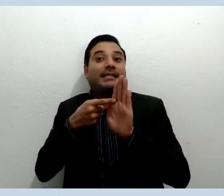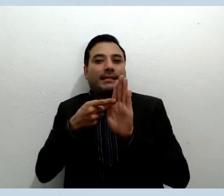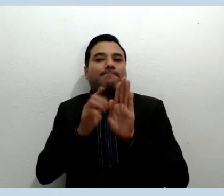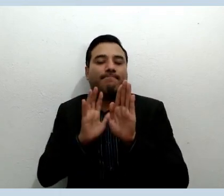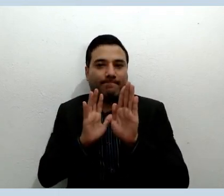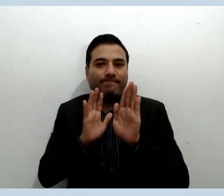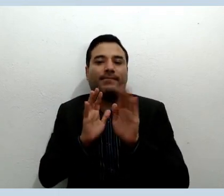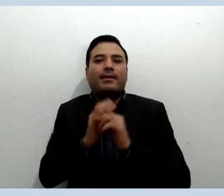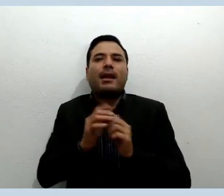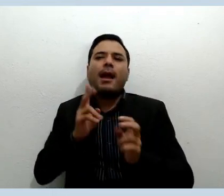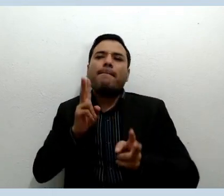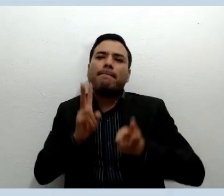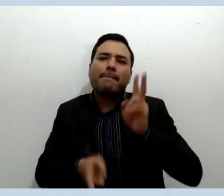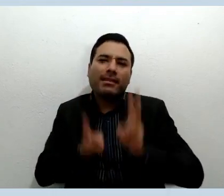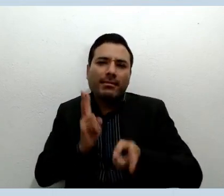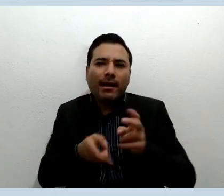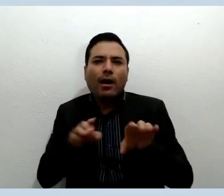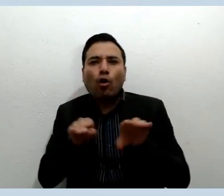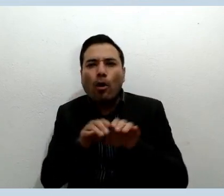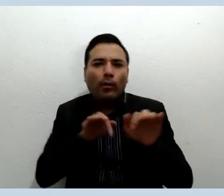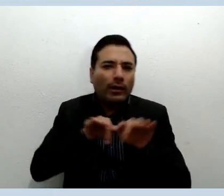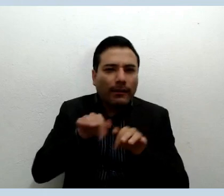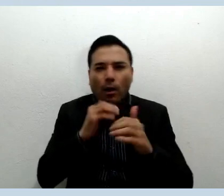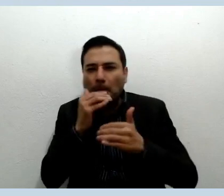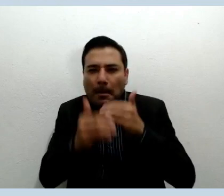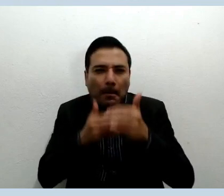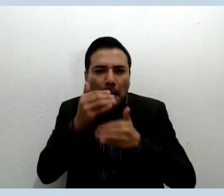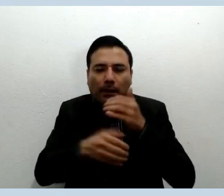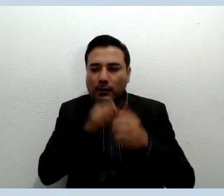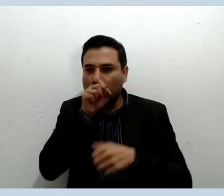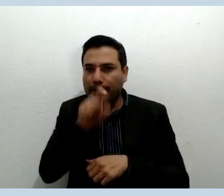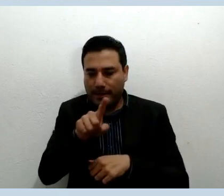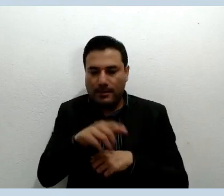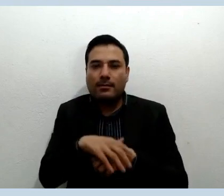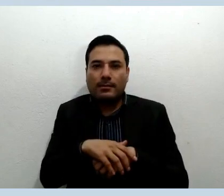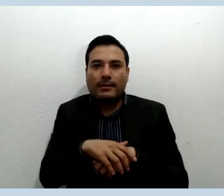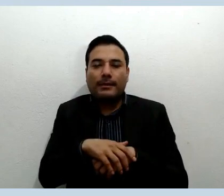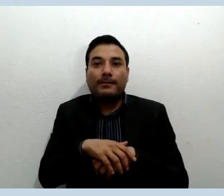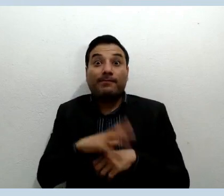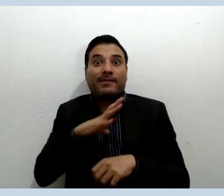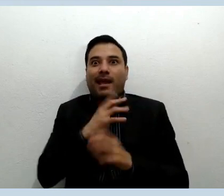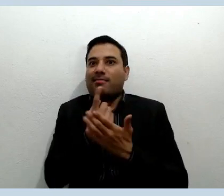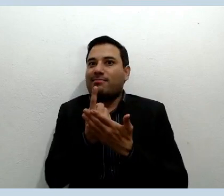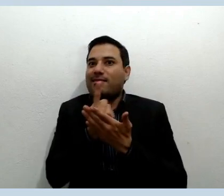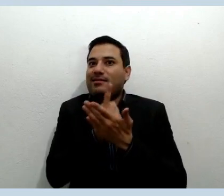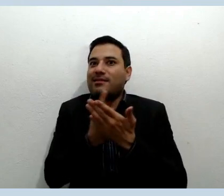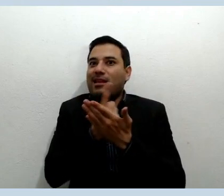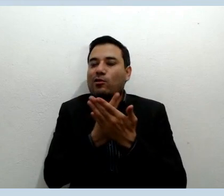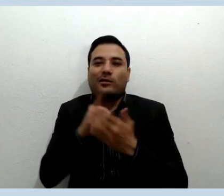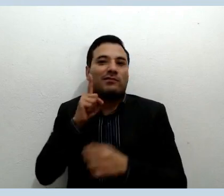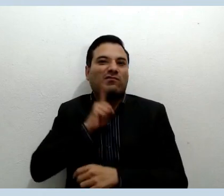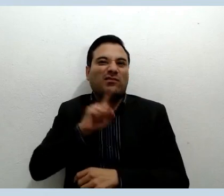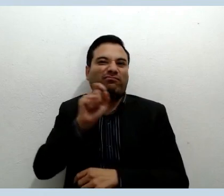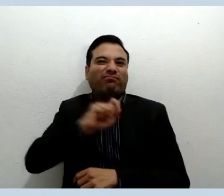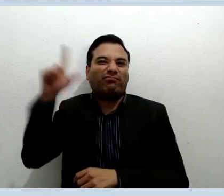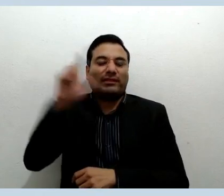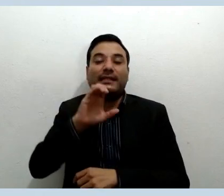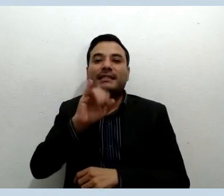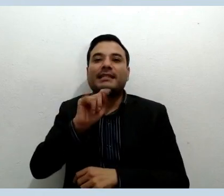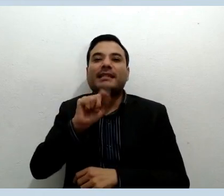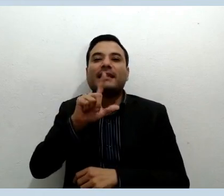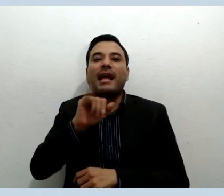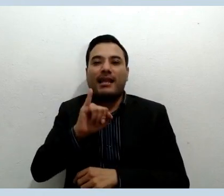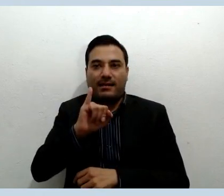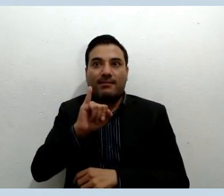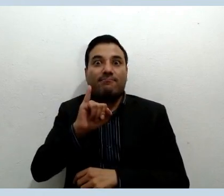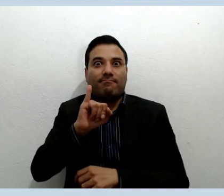vamos a conversar un poco del proceso pero también eh tendremos a la diseñadora cal potam con nosotras con nosotres